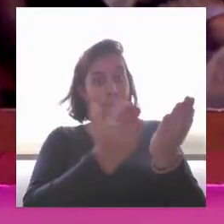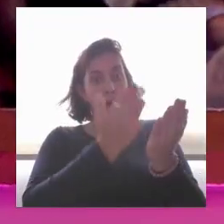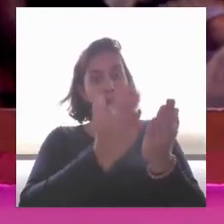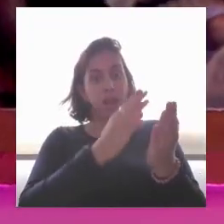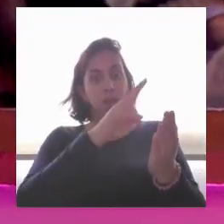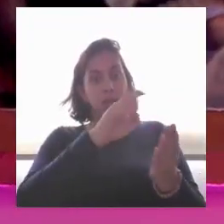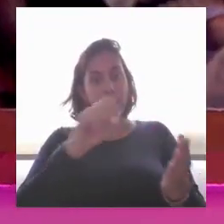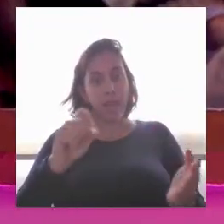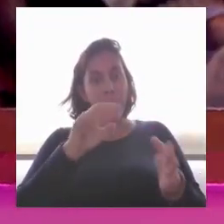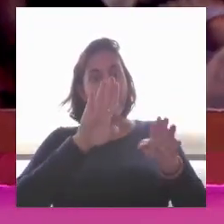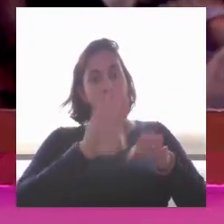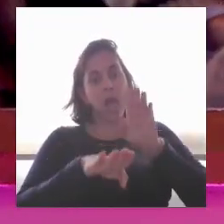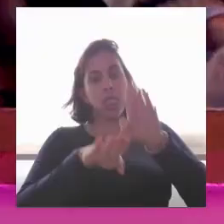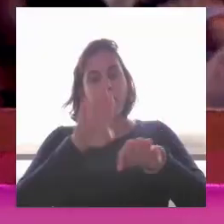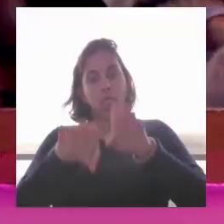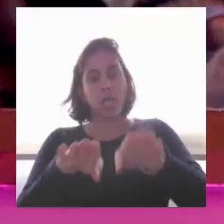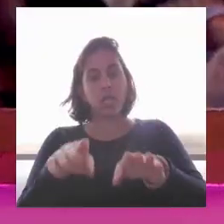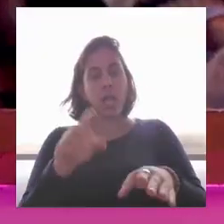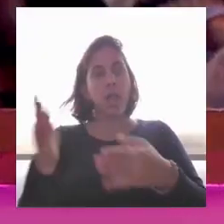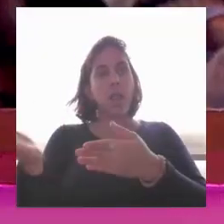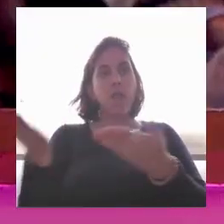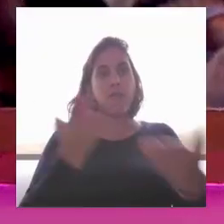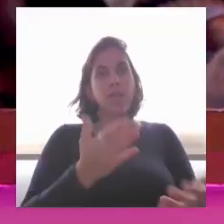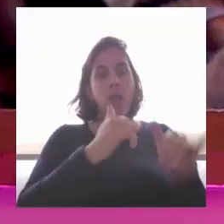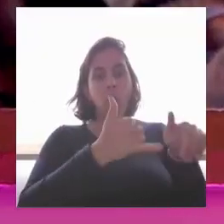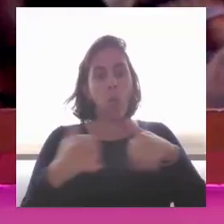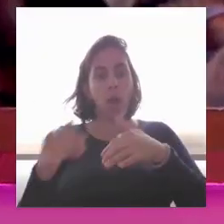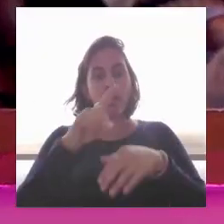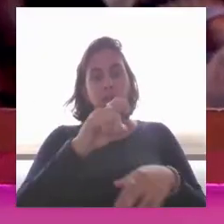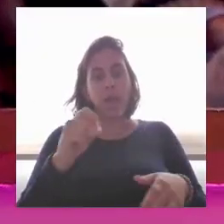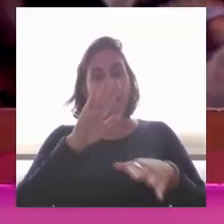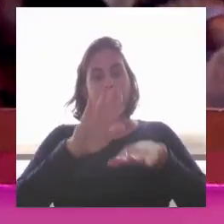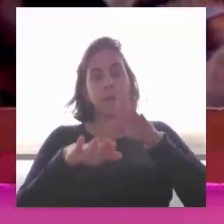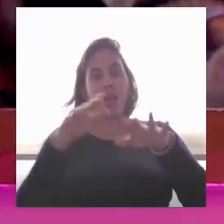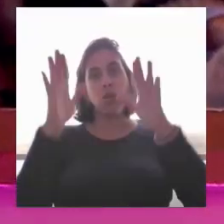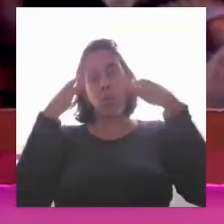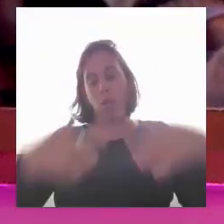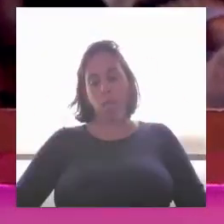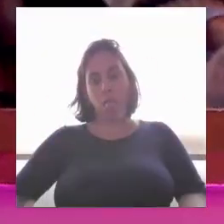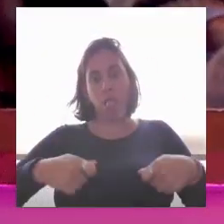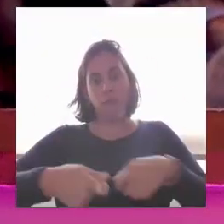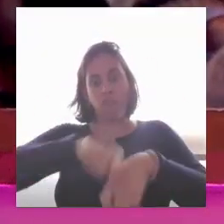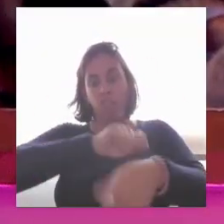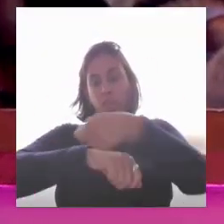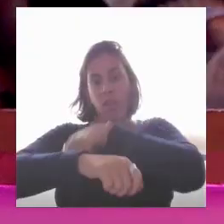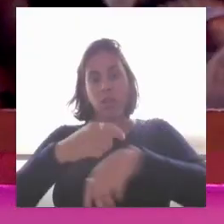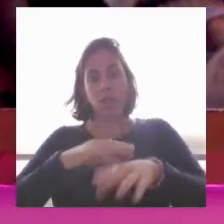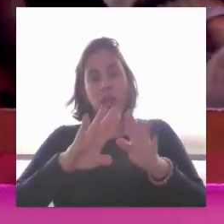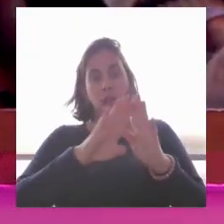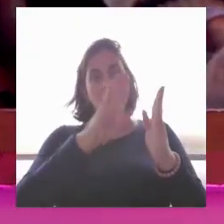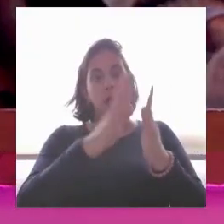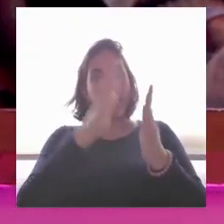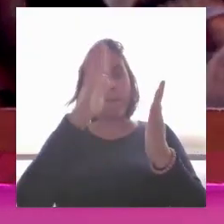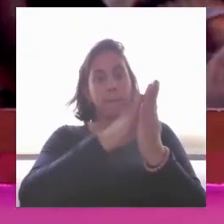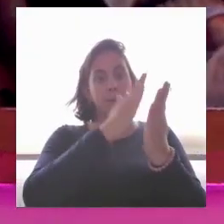100 patas y cuando le invitan a jugar, pobre 100 pies no le da el tiempo para vestirse y atraviesa la página doble un puf,